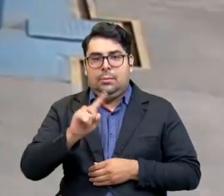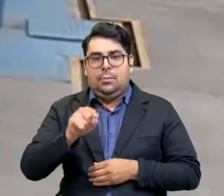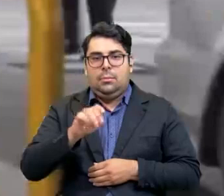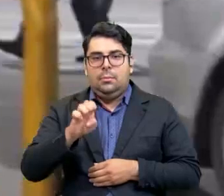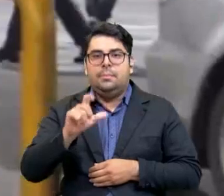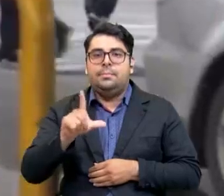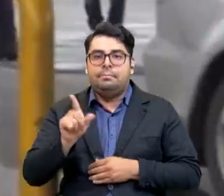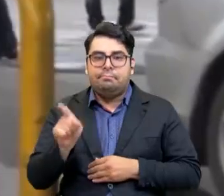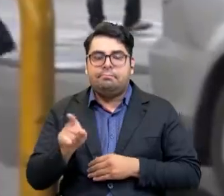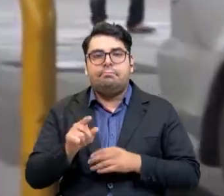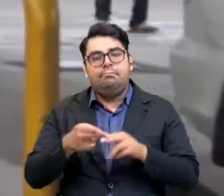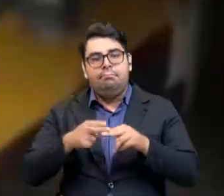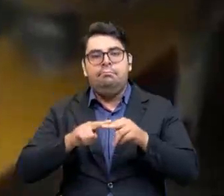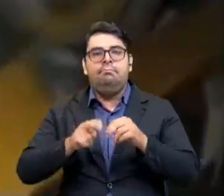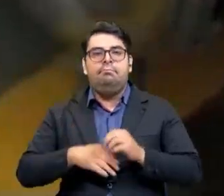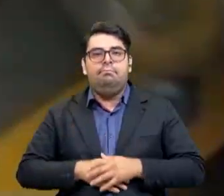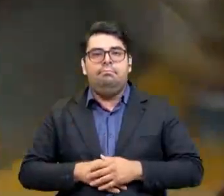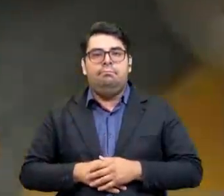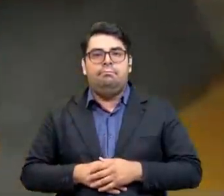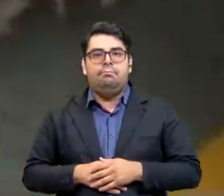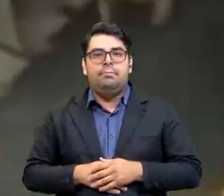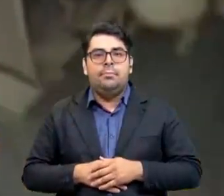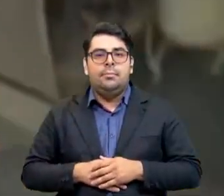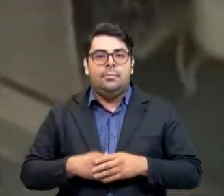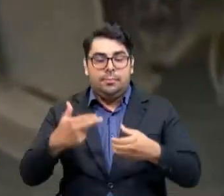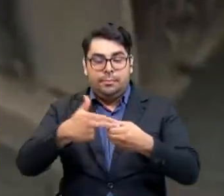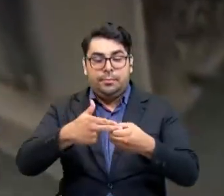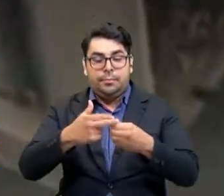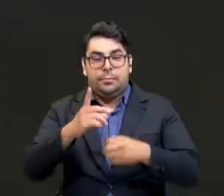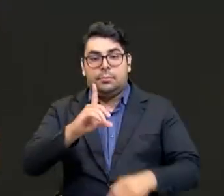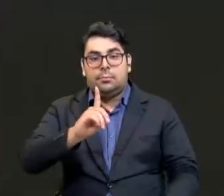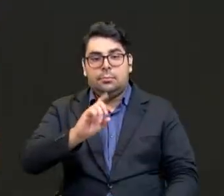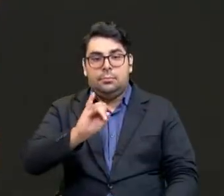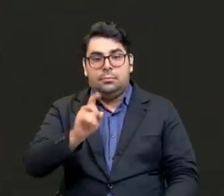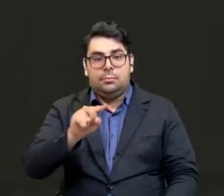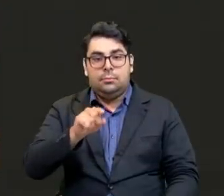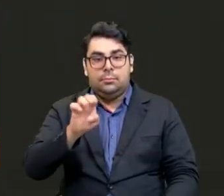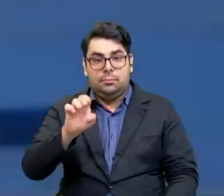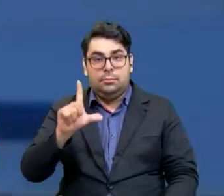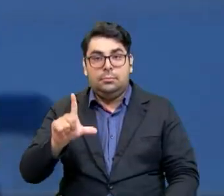Entre tanto, el precio de venta al público del diésel en las diferentes ciudades del país